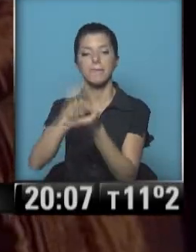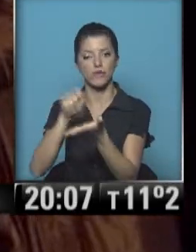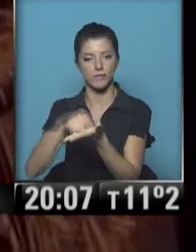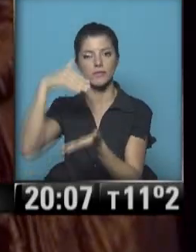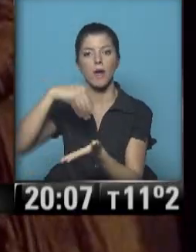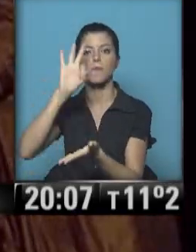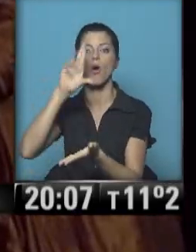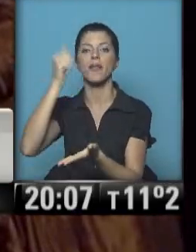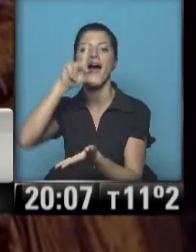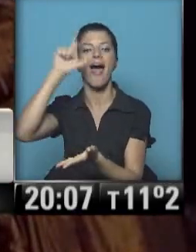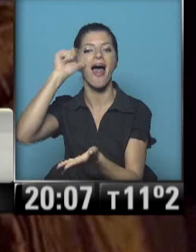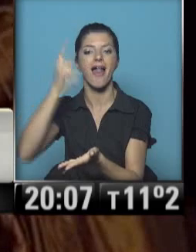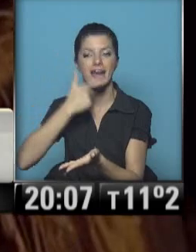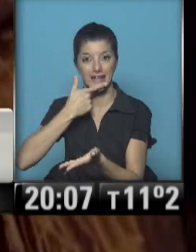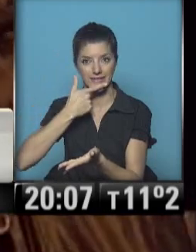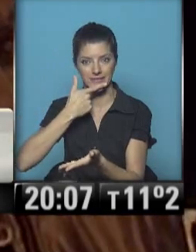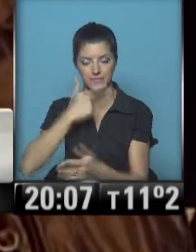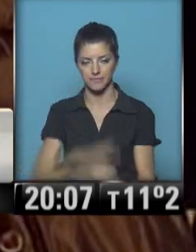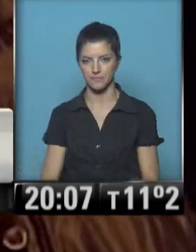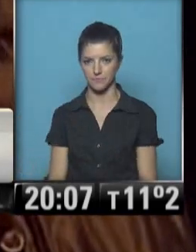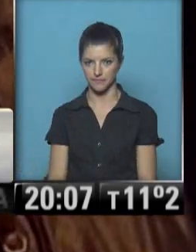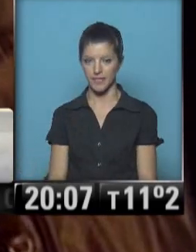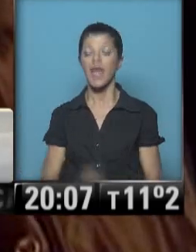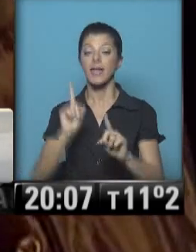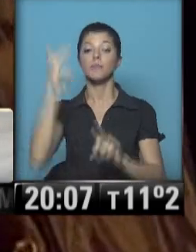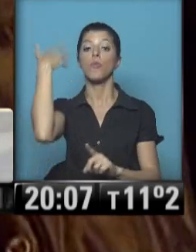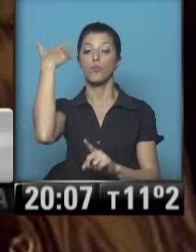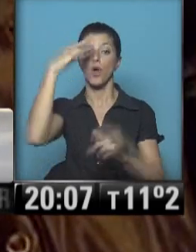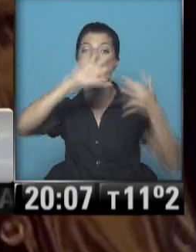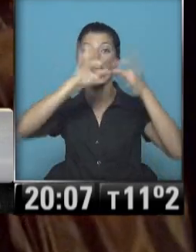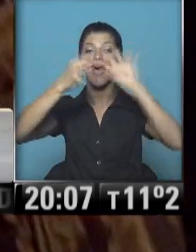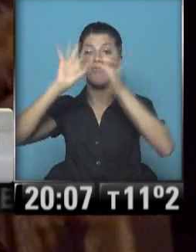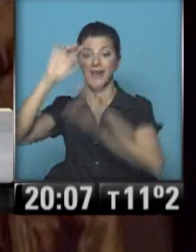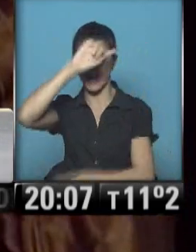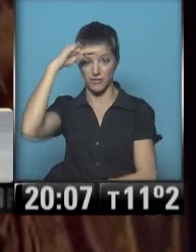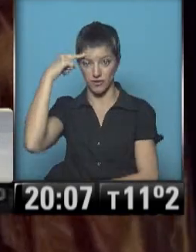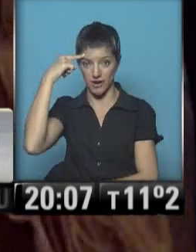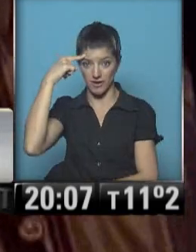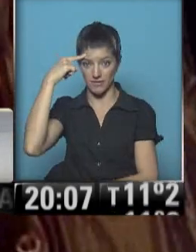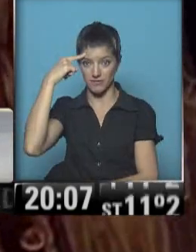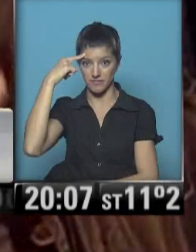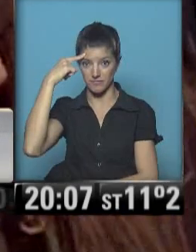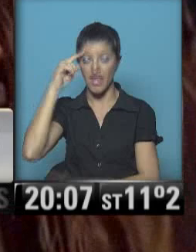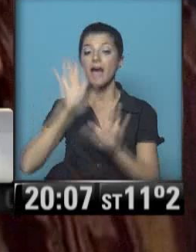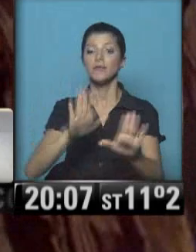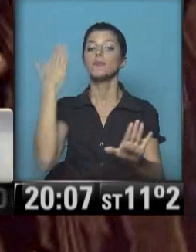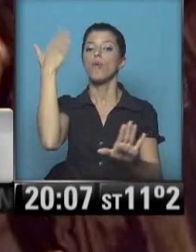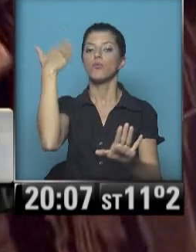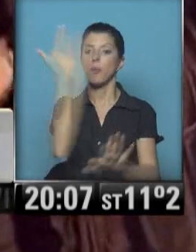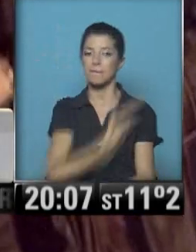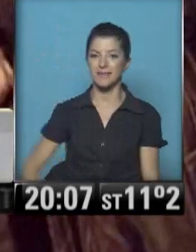Víctor Hugo Morales el discurso fue por Cadena Nacional entre otras cuestiones esto decía la presidenta